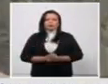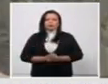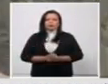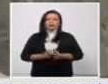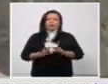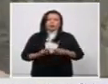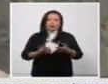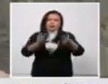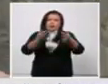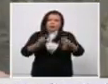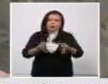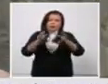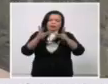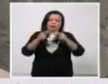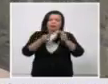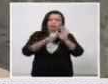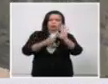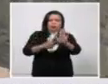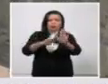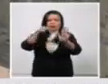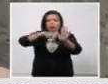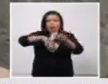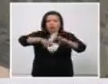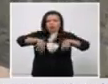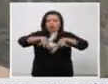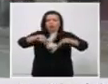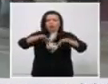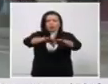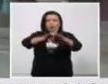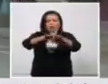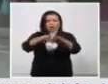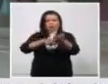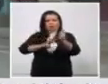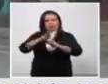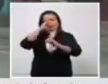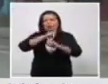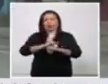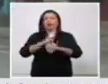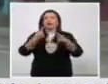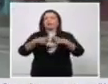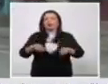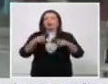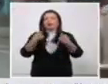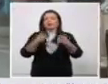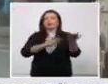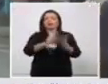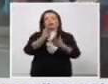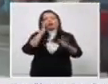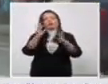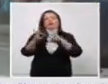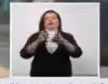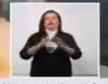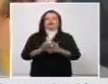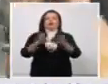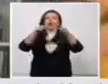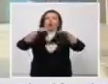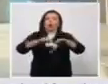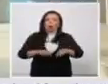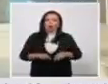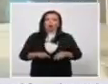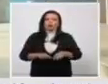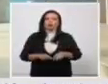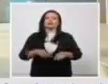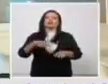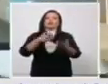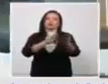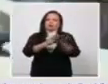que no hay una transmisión hoy autóctona en la provincia, sin descuidarnos, porque ya vuelvo y repito, hoy la fuente de infección ya está